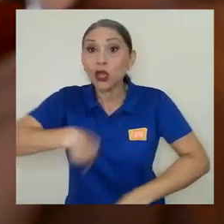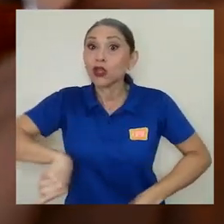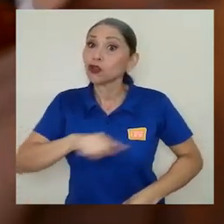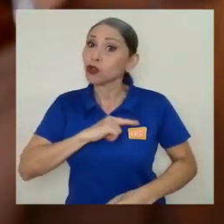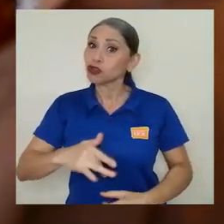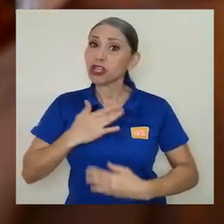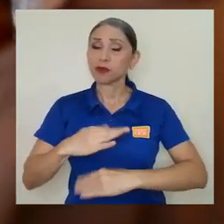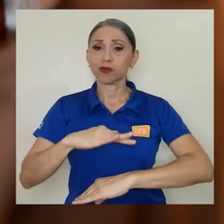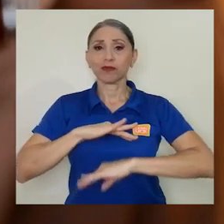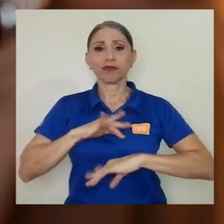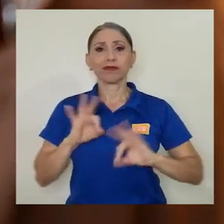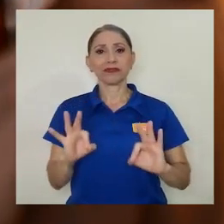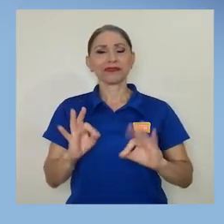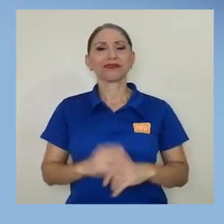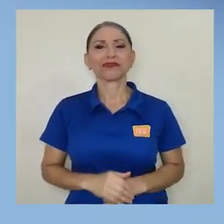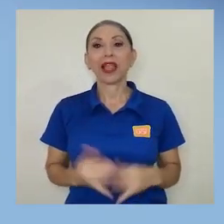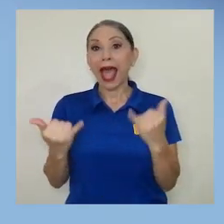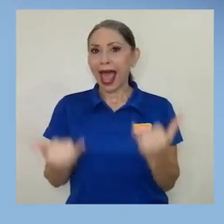una gran satisfacción.